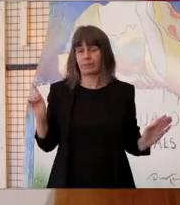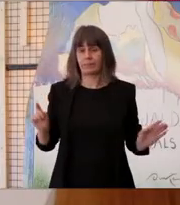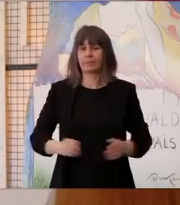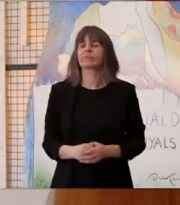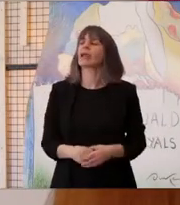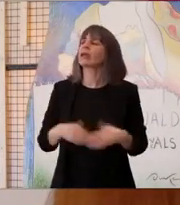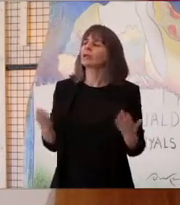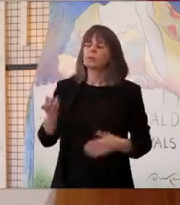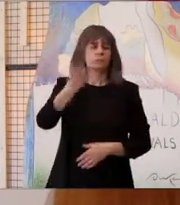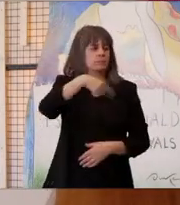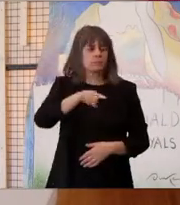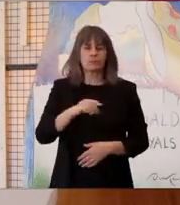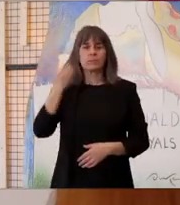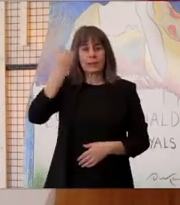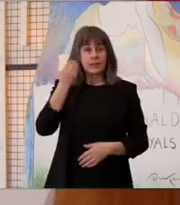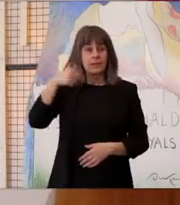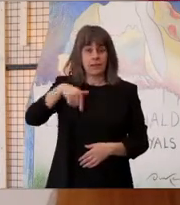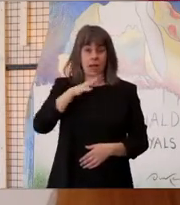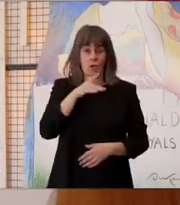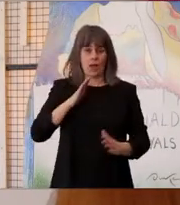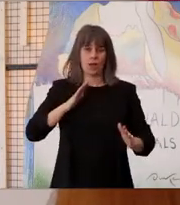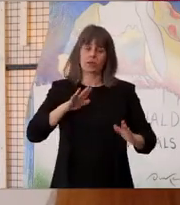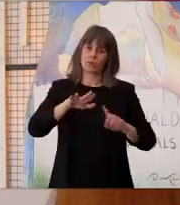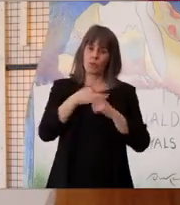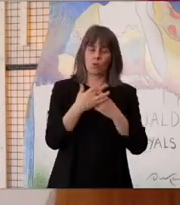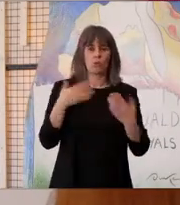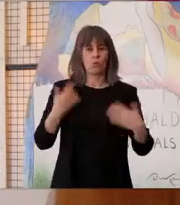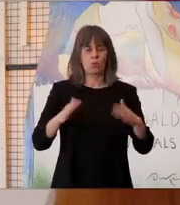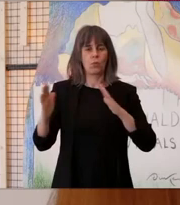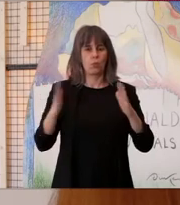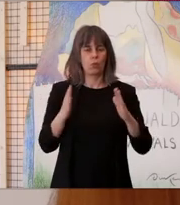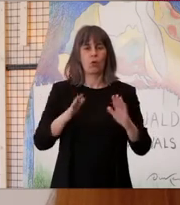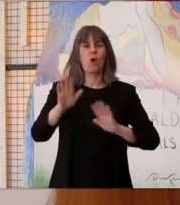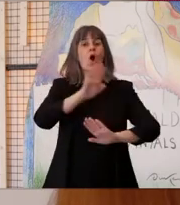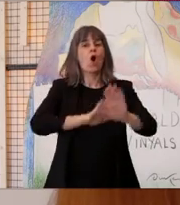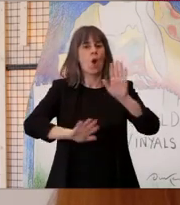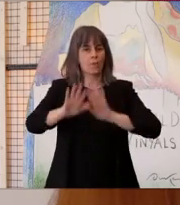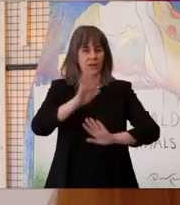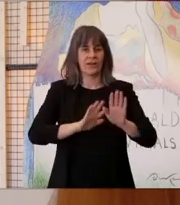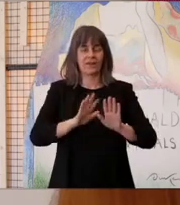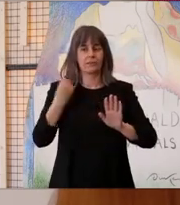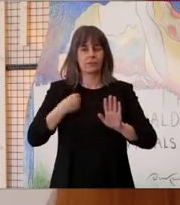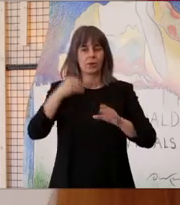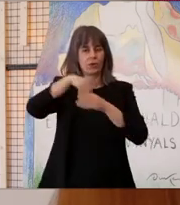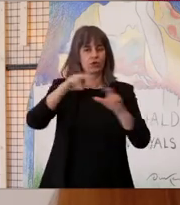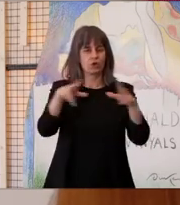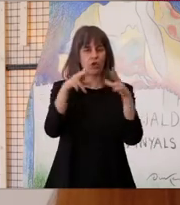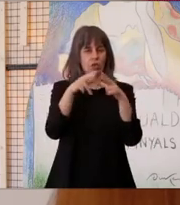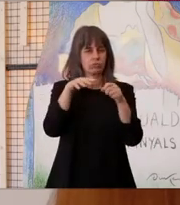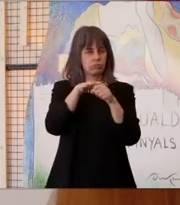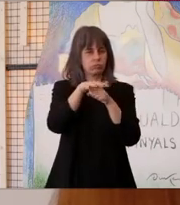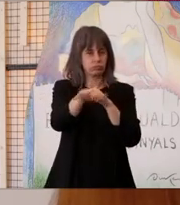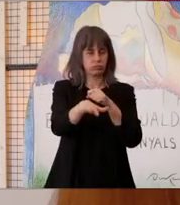creéis que estamos ante un momento especialmente complicado que está digamos calando en una parte de la sociedad al menos